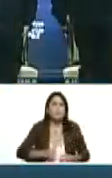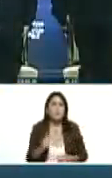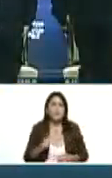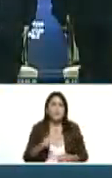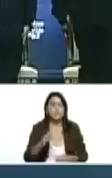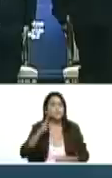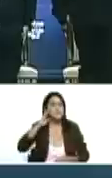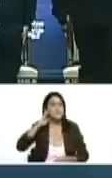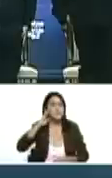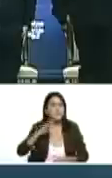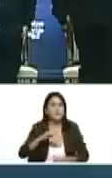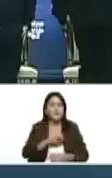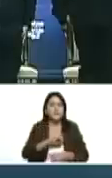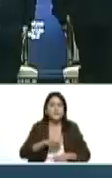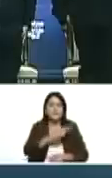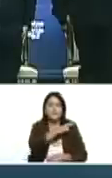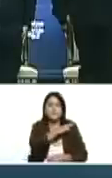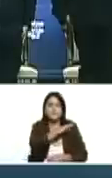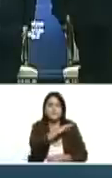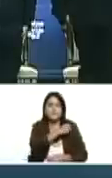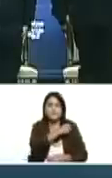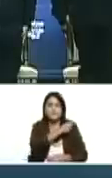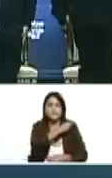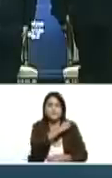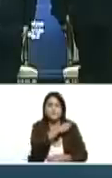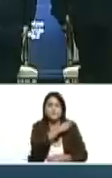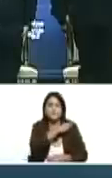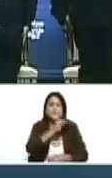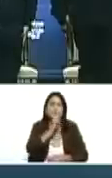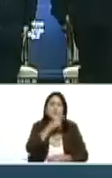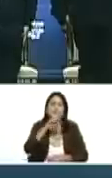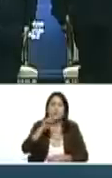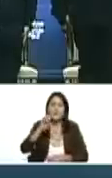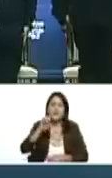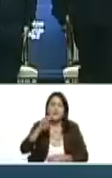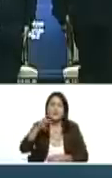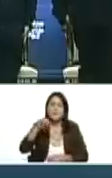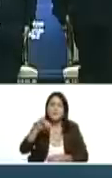almirante en jefe Remigio Ceballos Chazo,